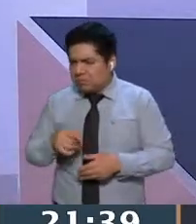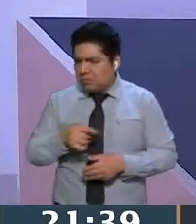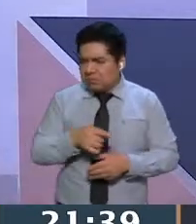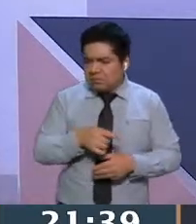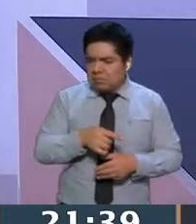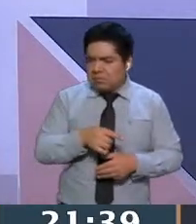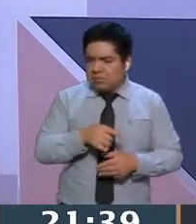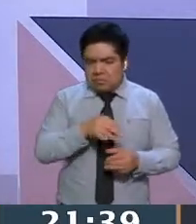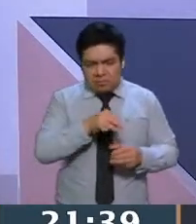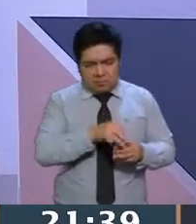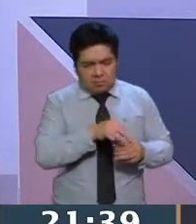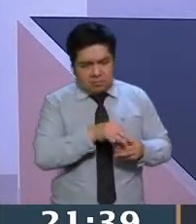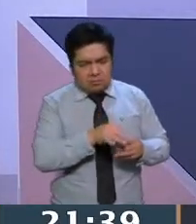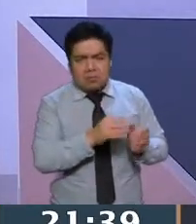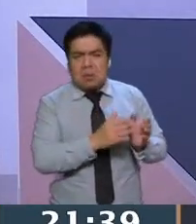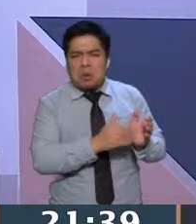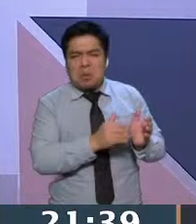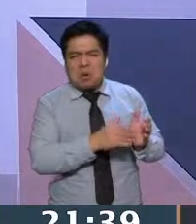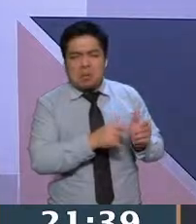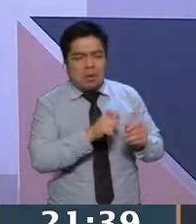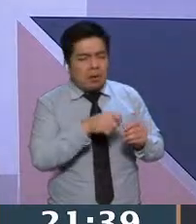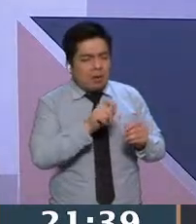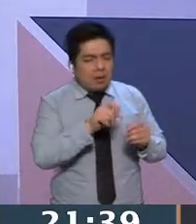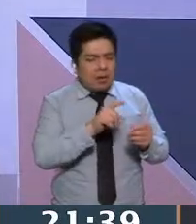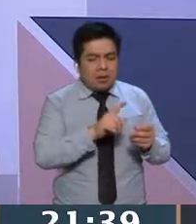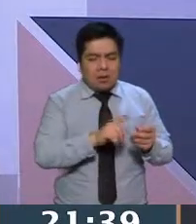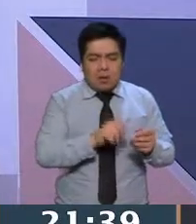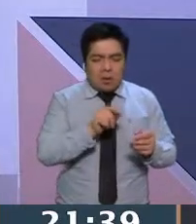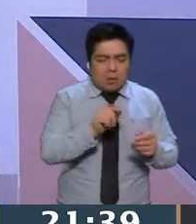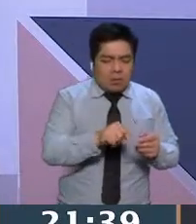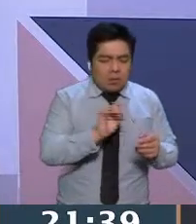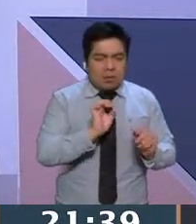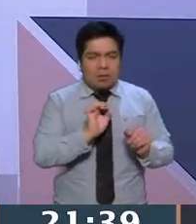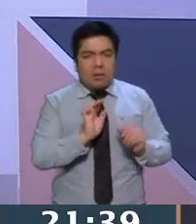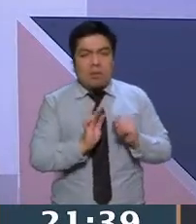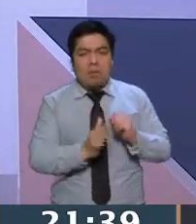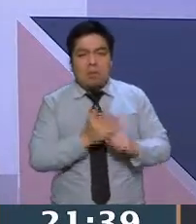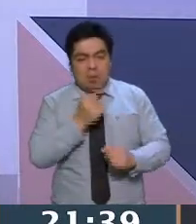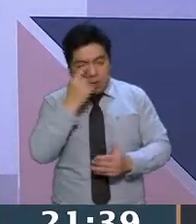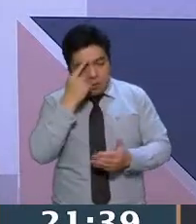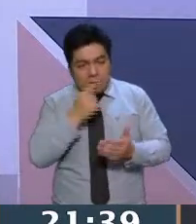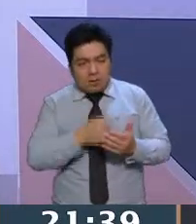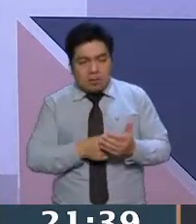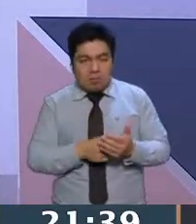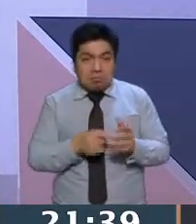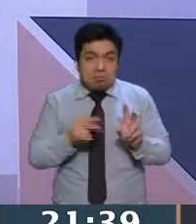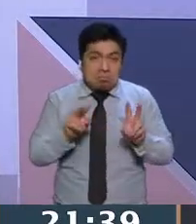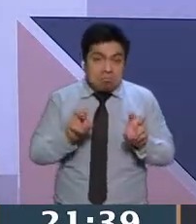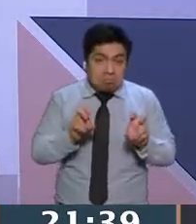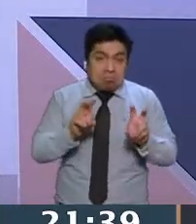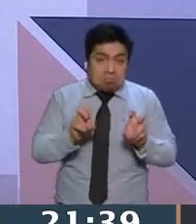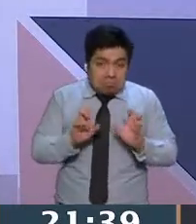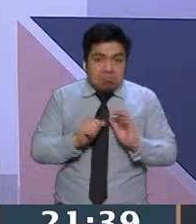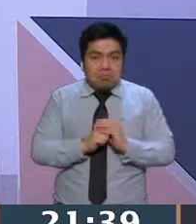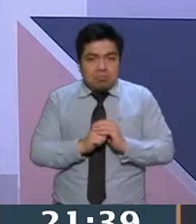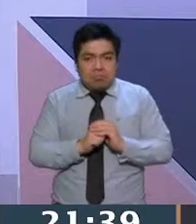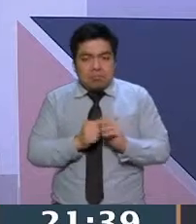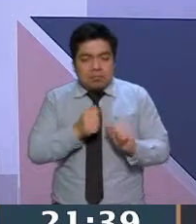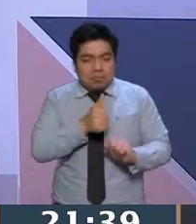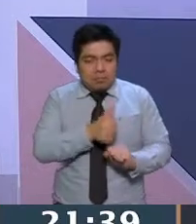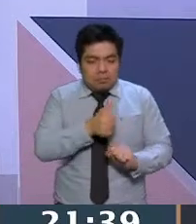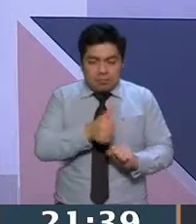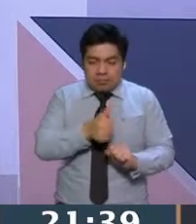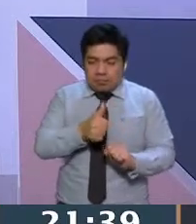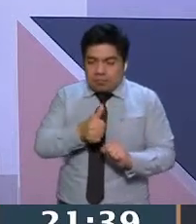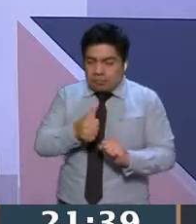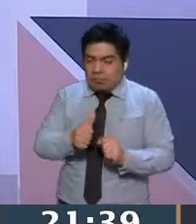van y depositan un papel o le pican si es electrónico? Bueno, porque hay el supuesto de que al final de cuentas cada voto se